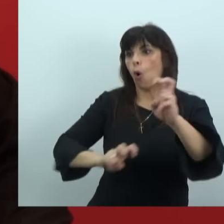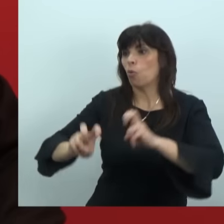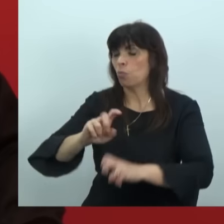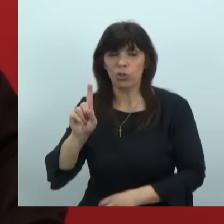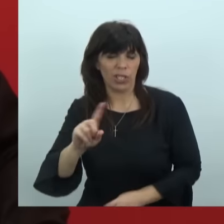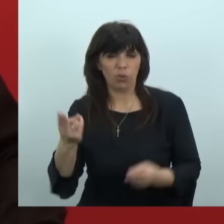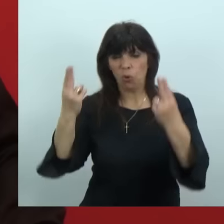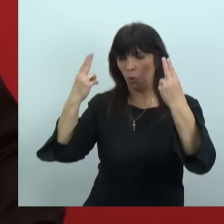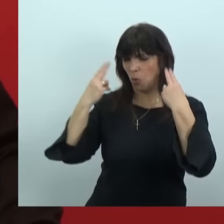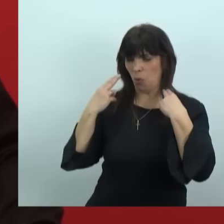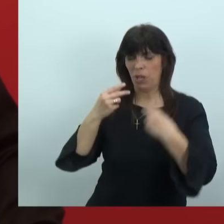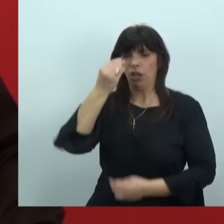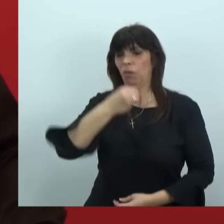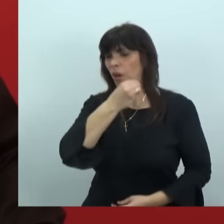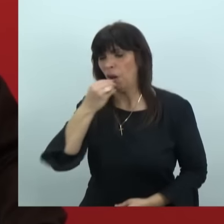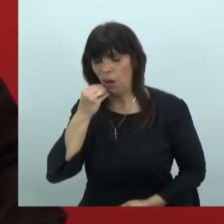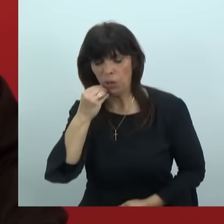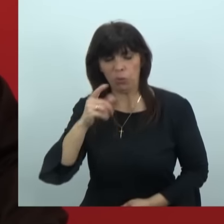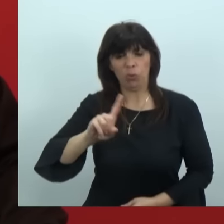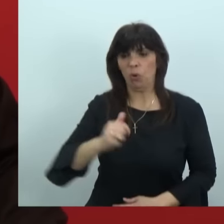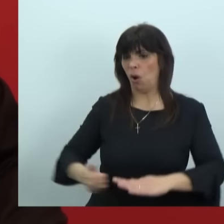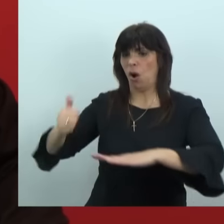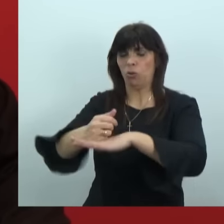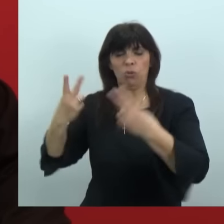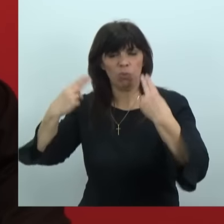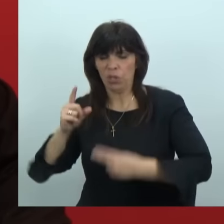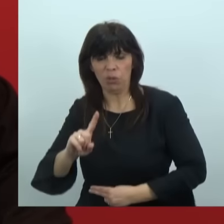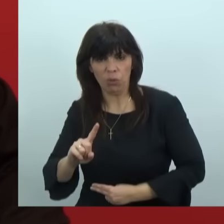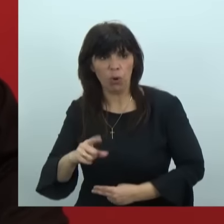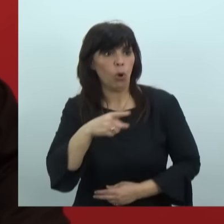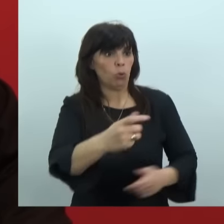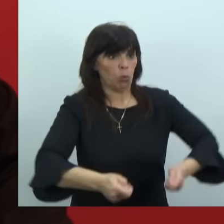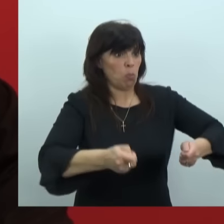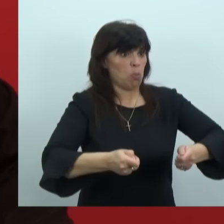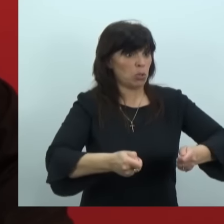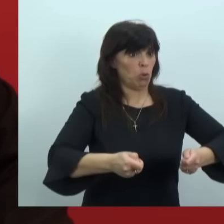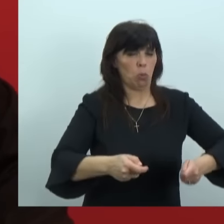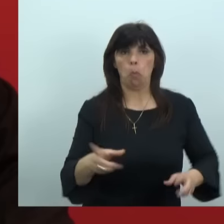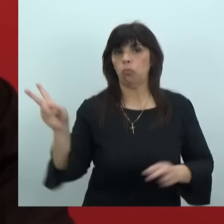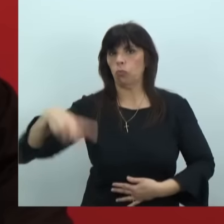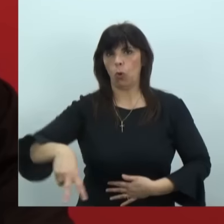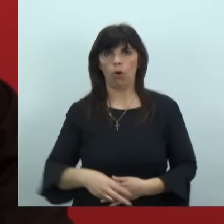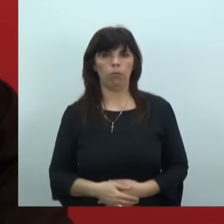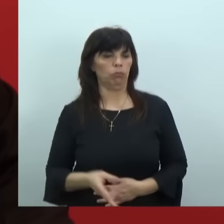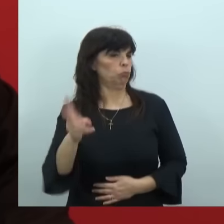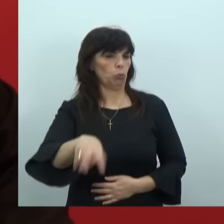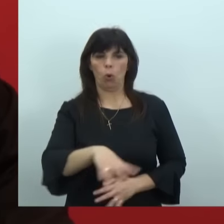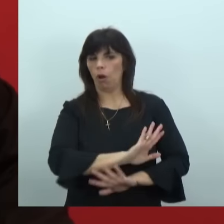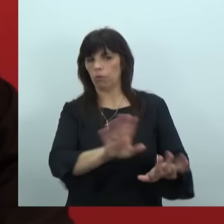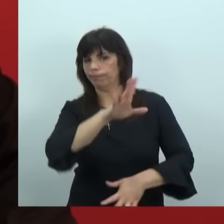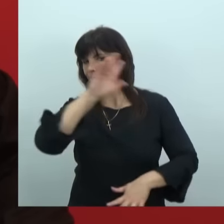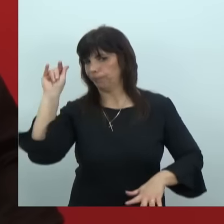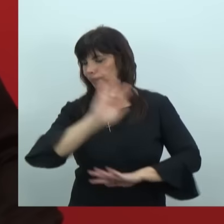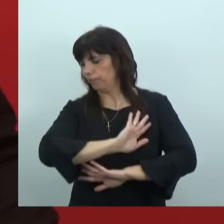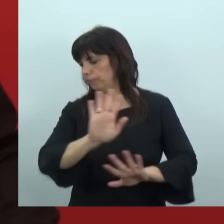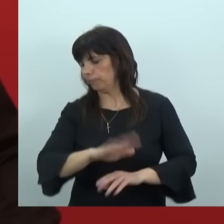y de someterte a otro pastor, tú nunca jamás en tu vida vas a ser pastor, jamás. Jamás, olvídate.